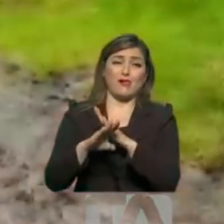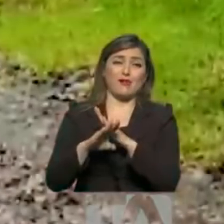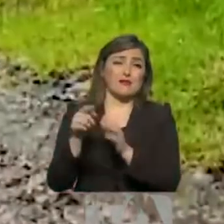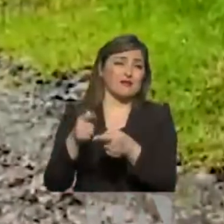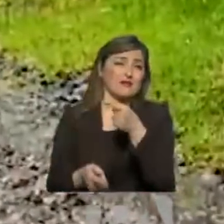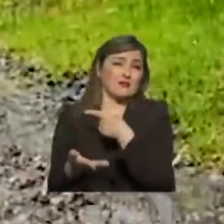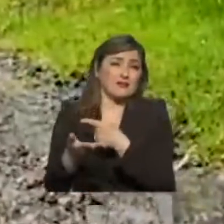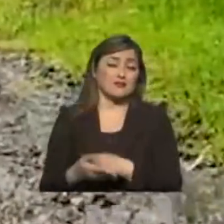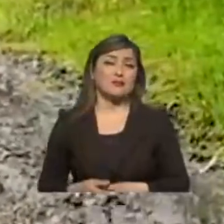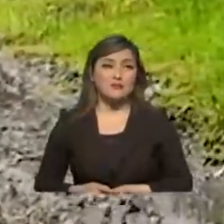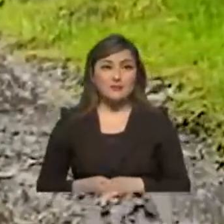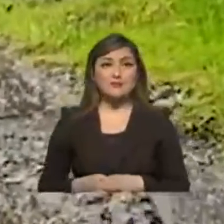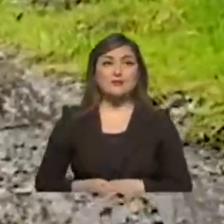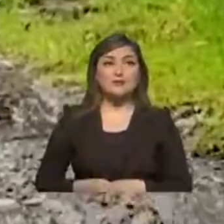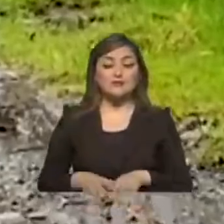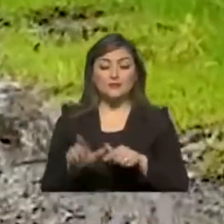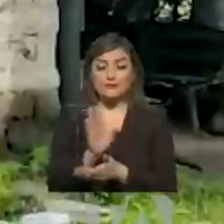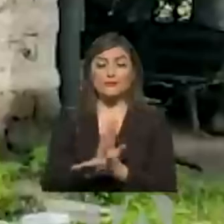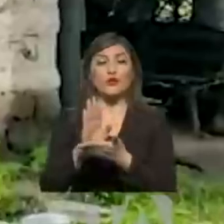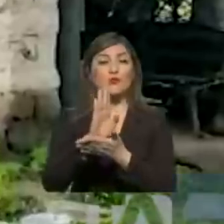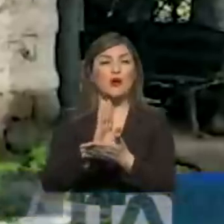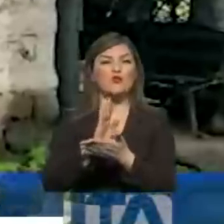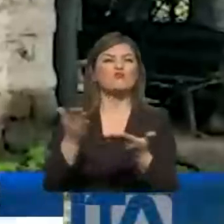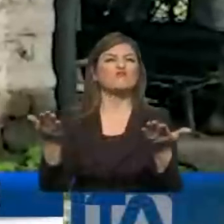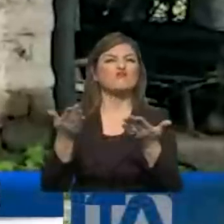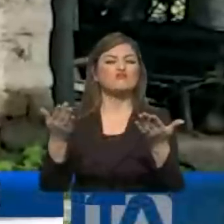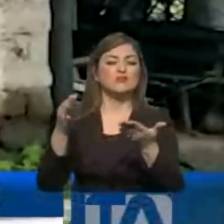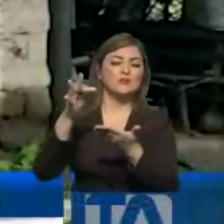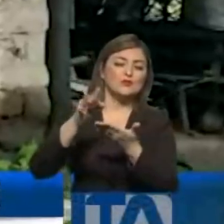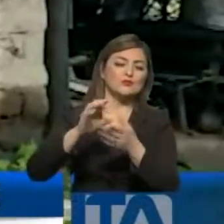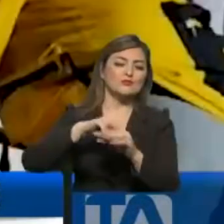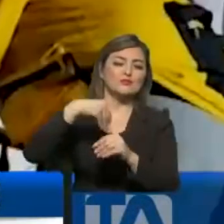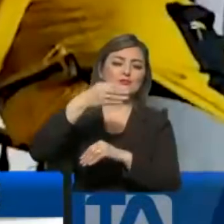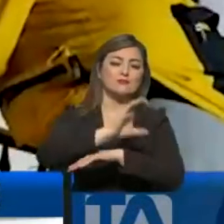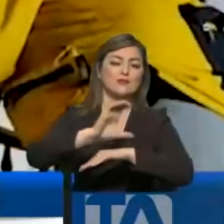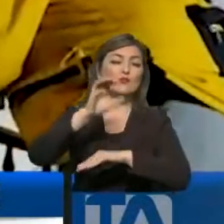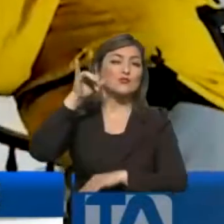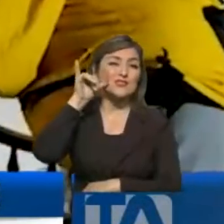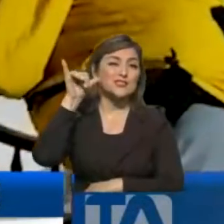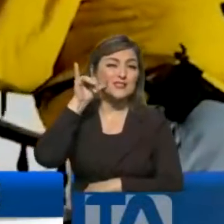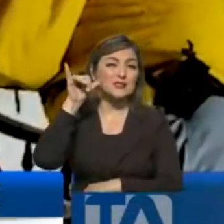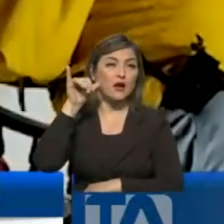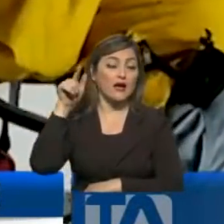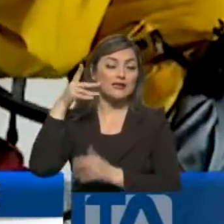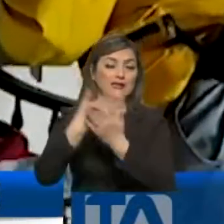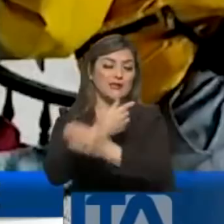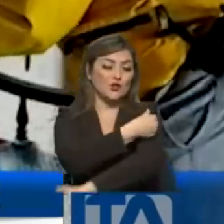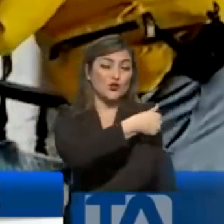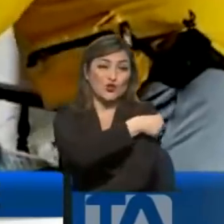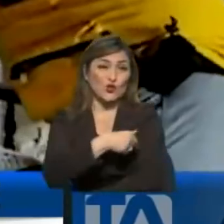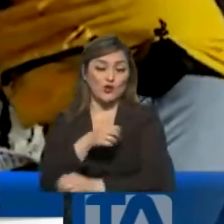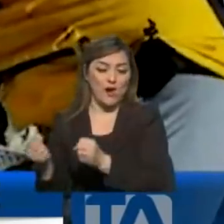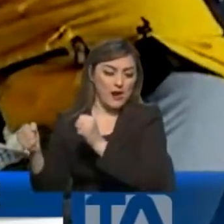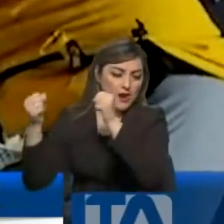hacerlo. Vive en el barrio San José de Cortijo, en una zona rural de Sangolquí. Hasta allí llegó la Cruz Roja Ecuatoriana